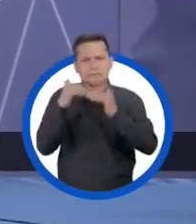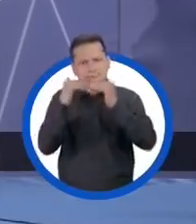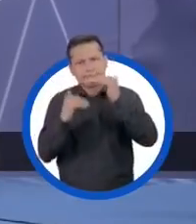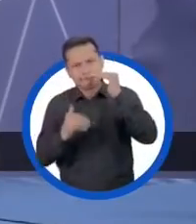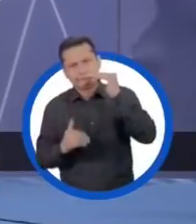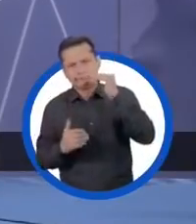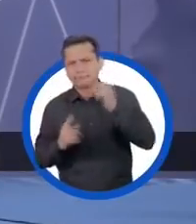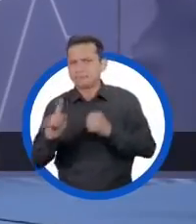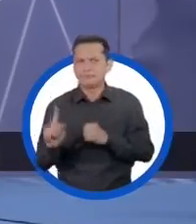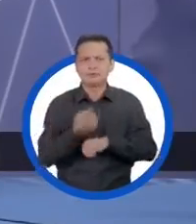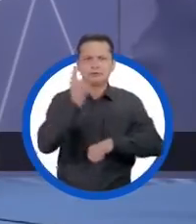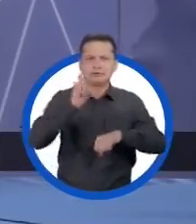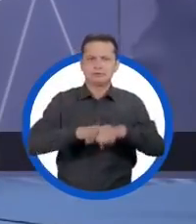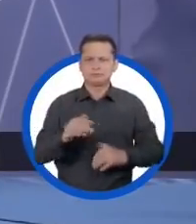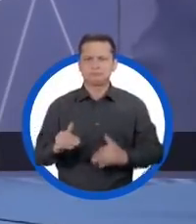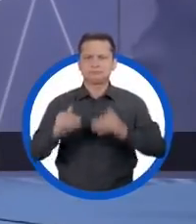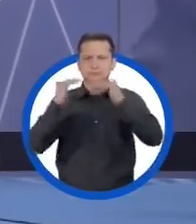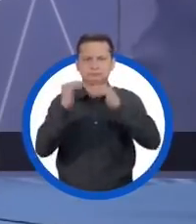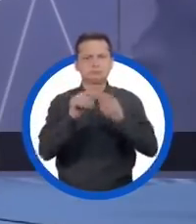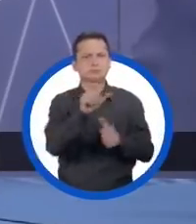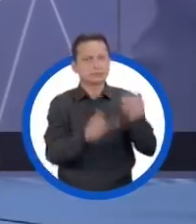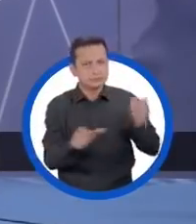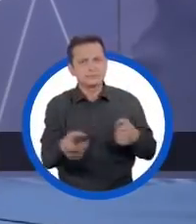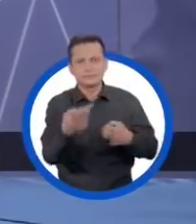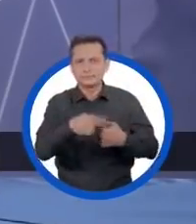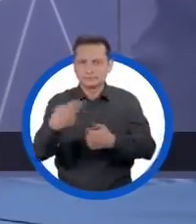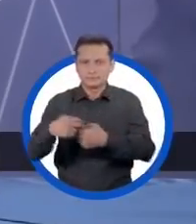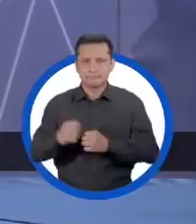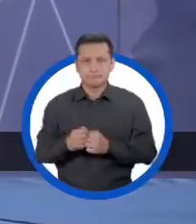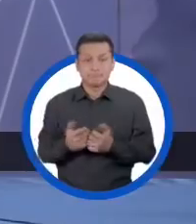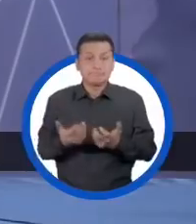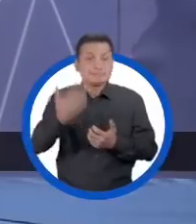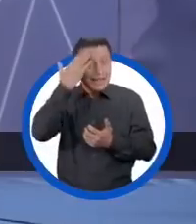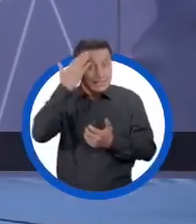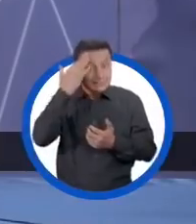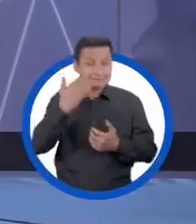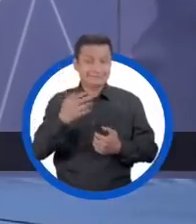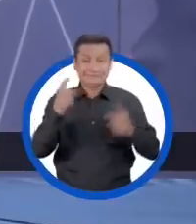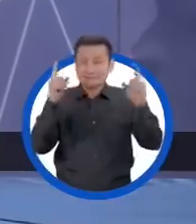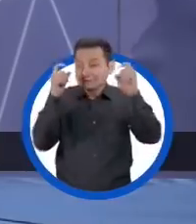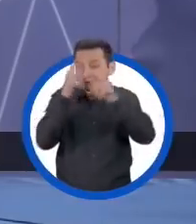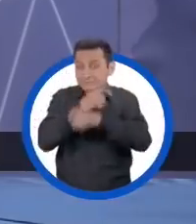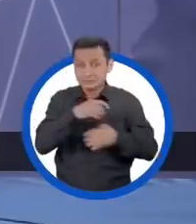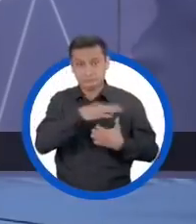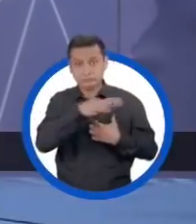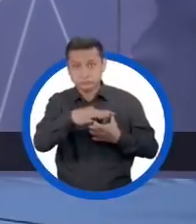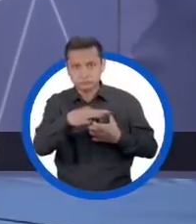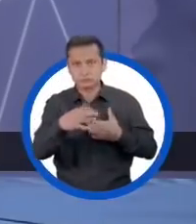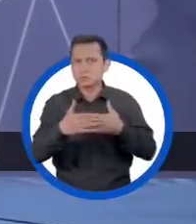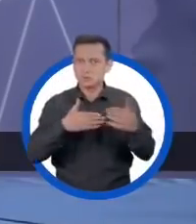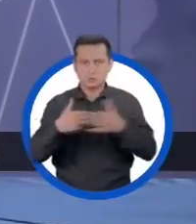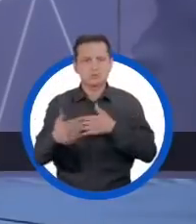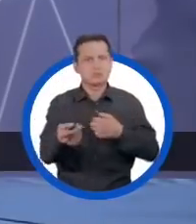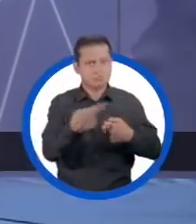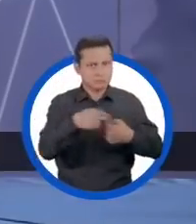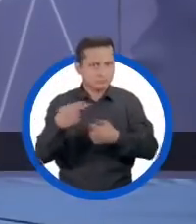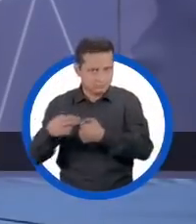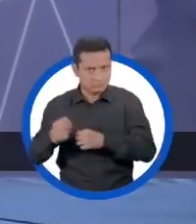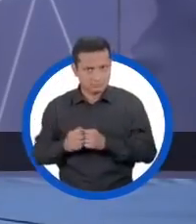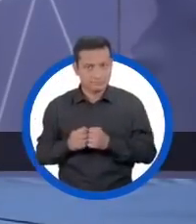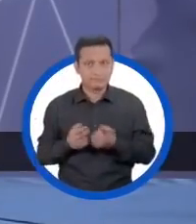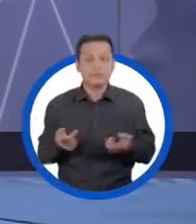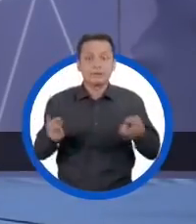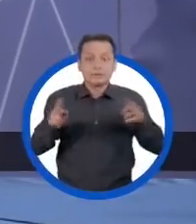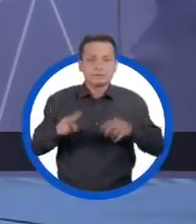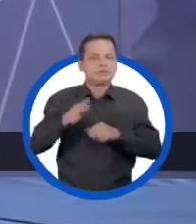de participación electoral. A pesar de las circunstancias de pandemia